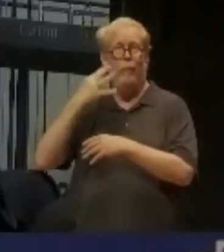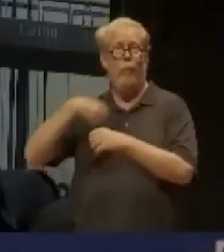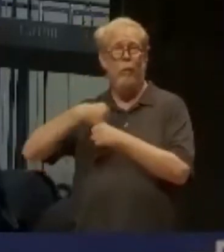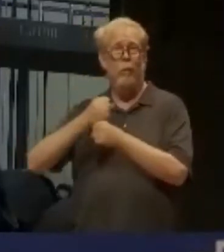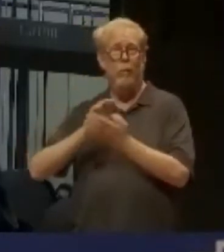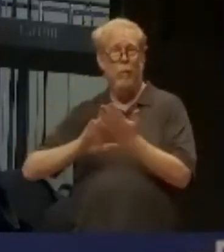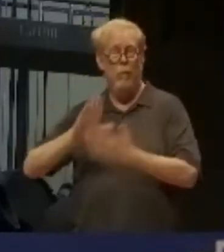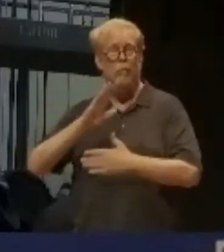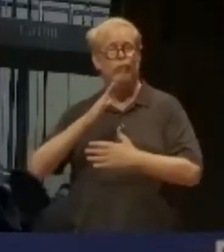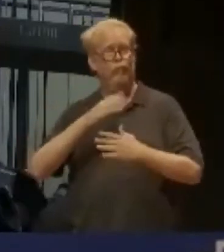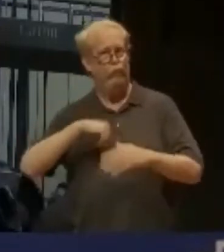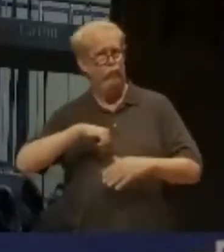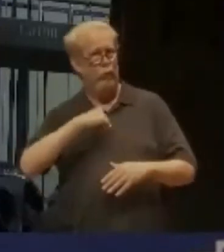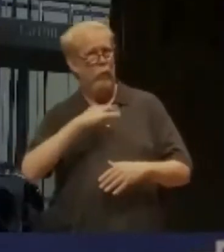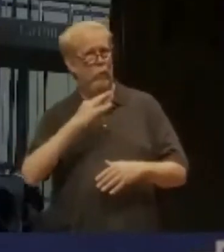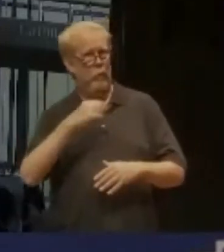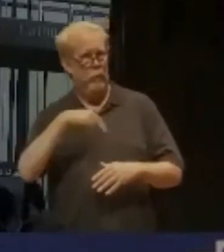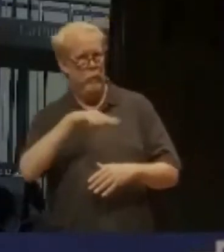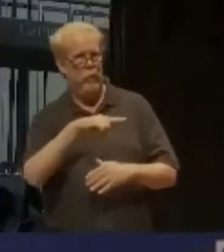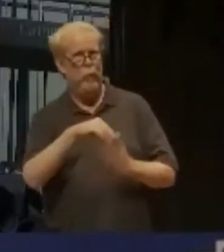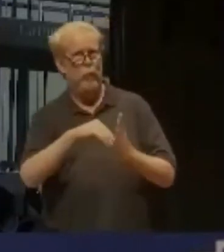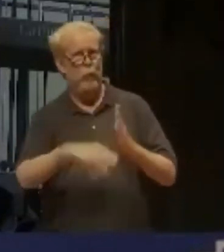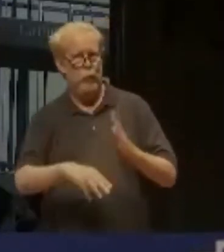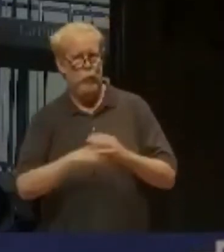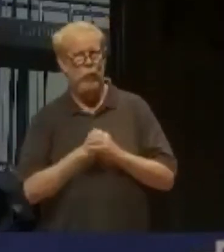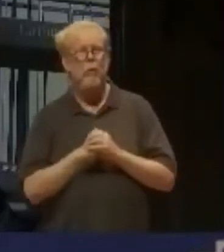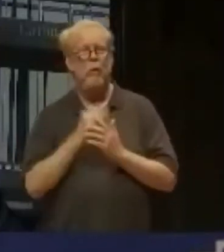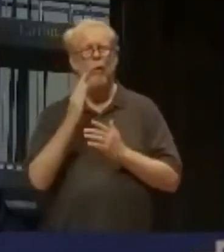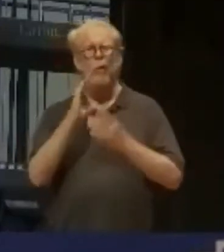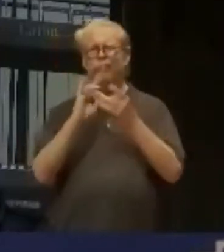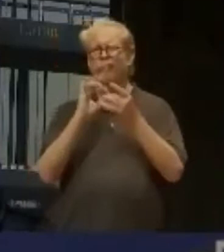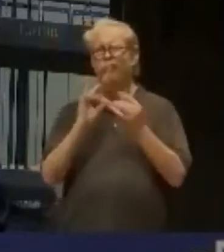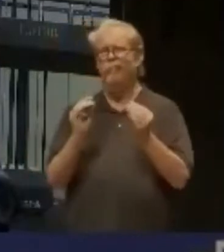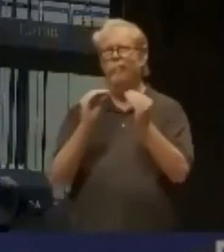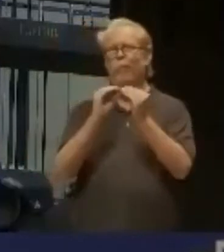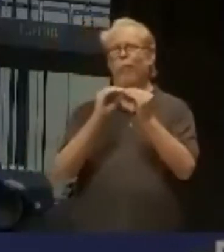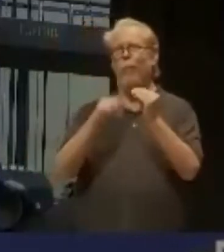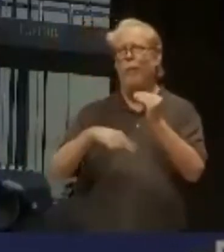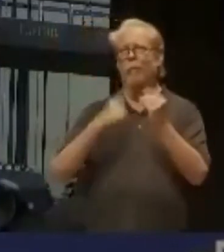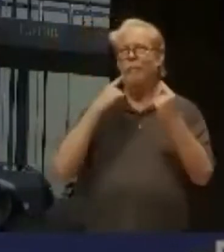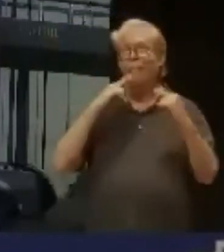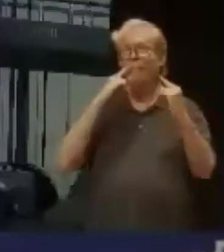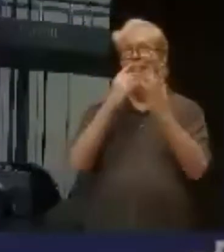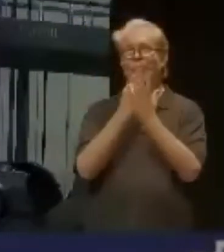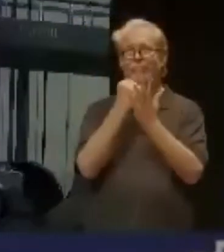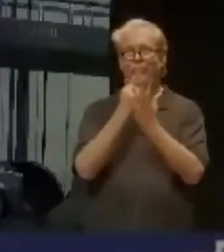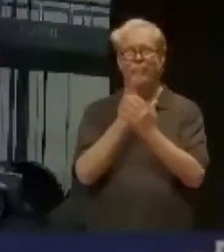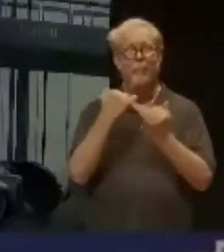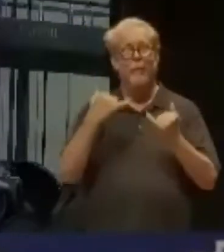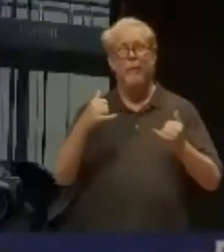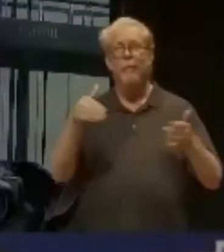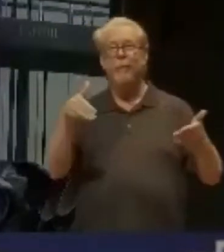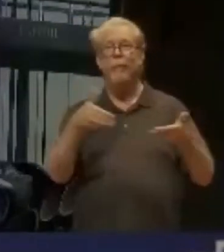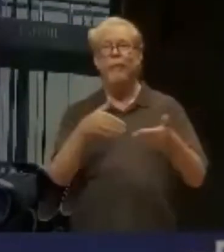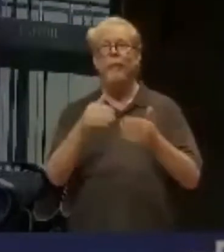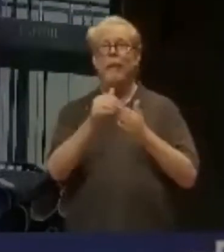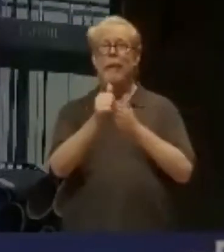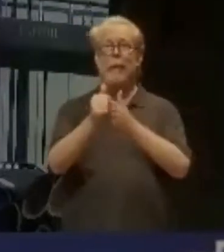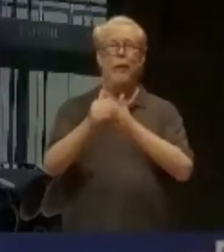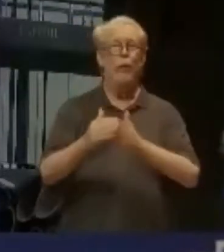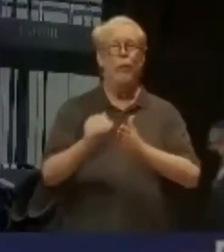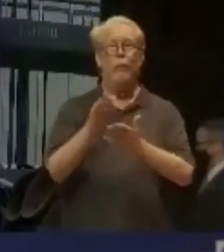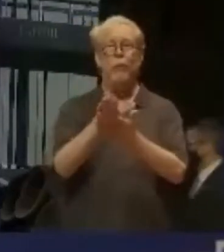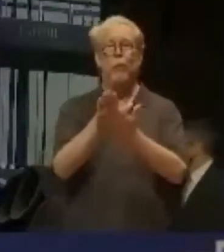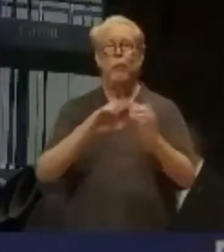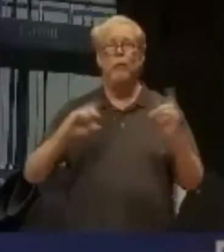muy orgullosos de estos estudiantes. El señor Valdés va a compartir más de los logros. Y ahora quiero dejarlos con el